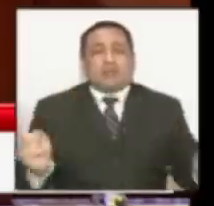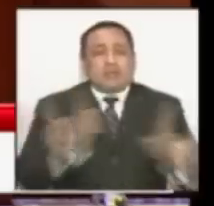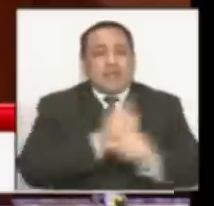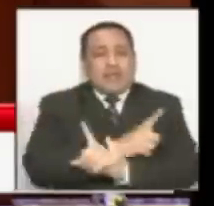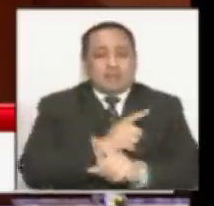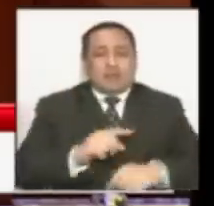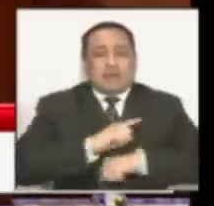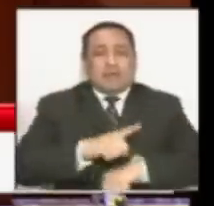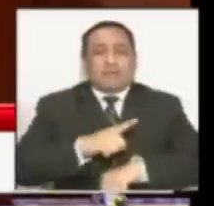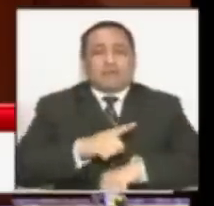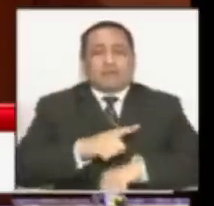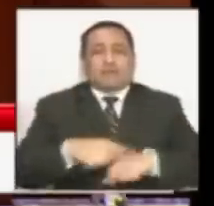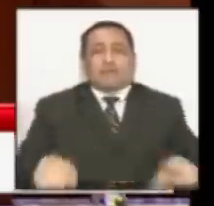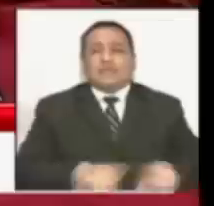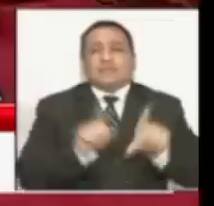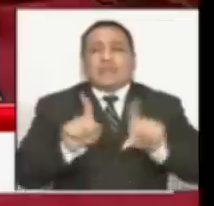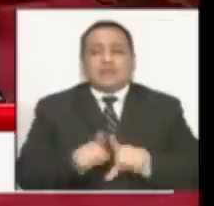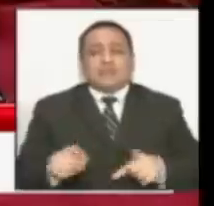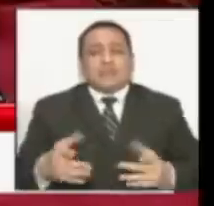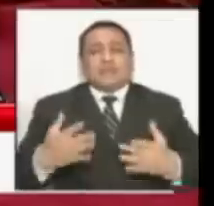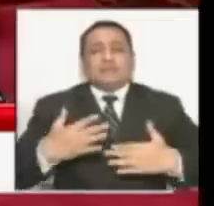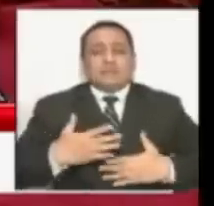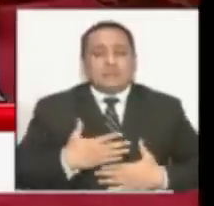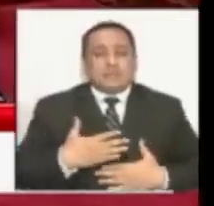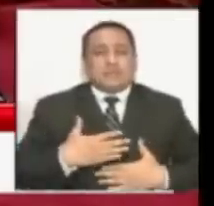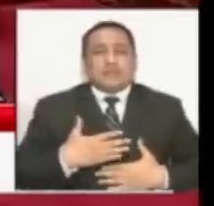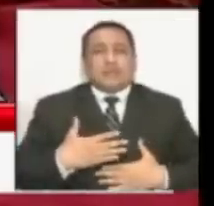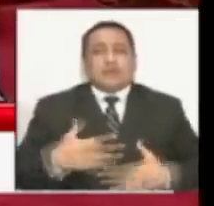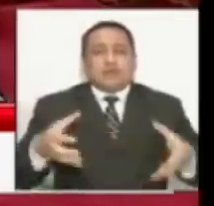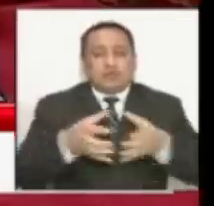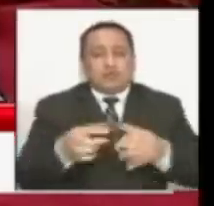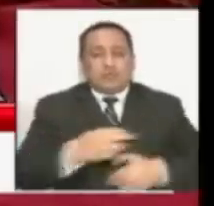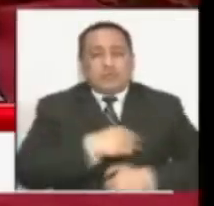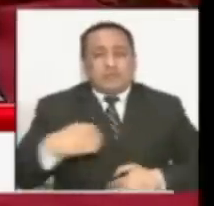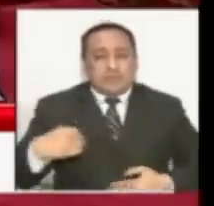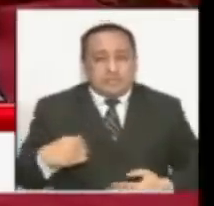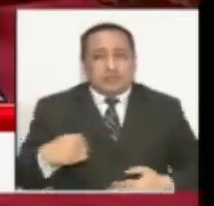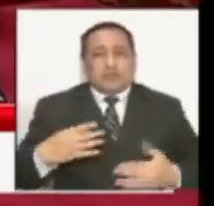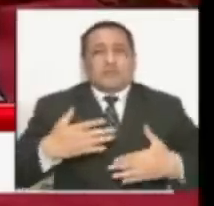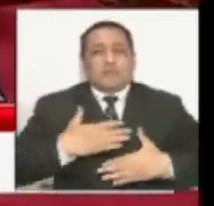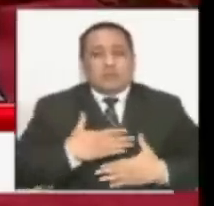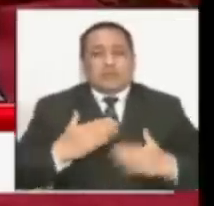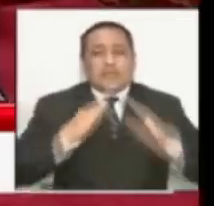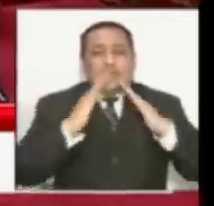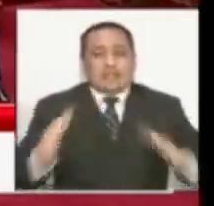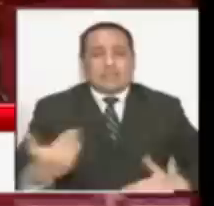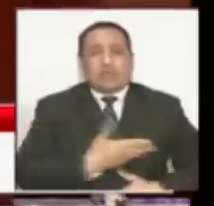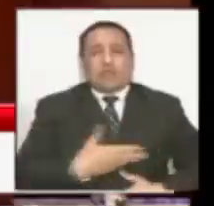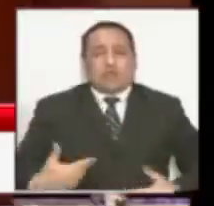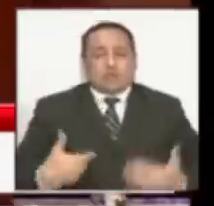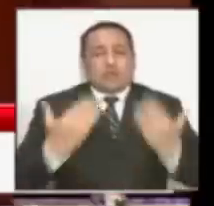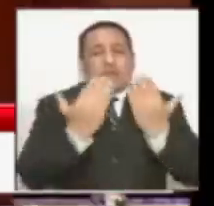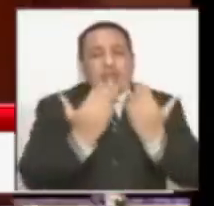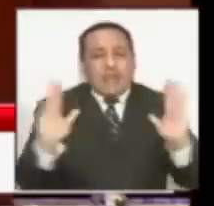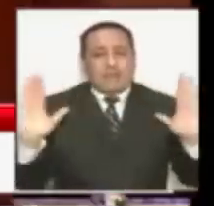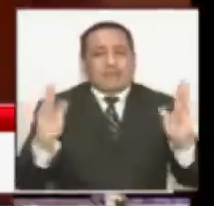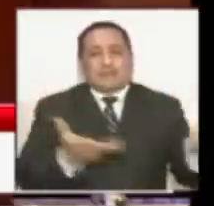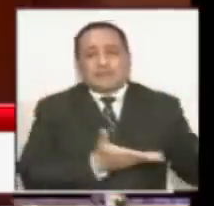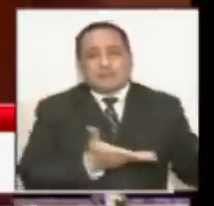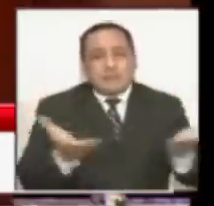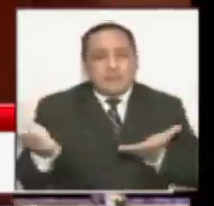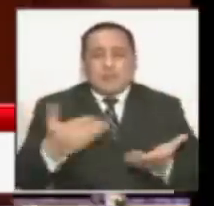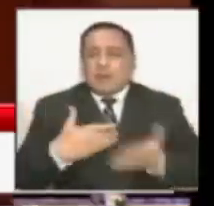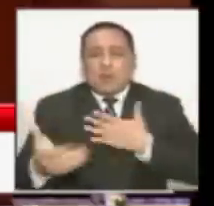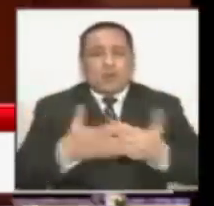de condición, que las puertas del Poder Ejecutivo, las puertas de Palacio de Gobiernos, están